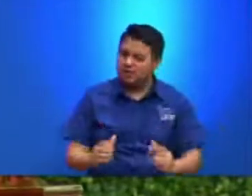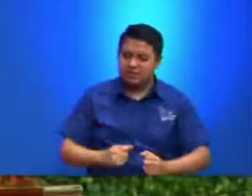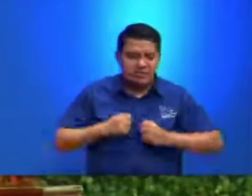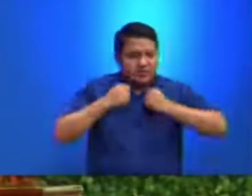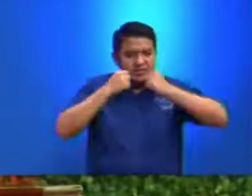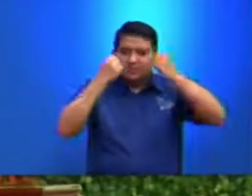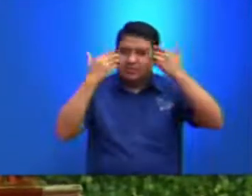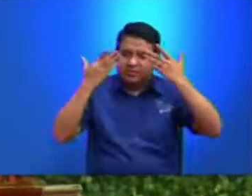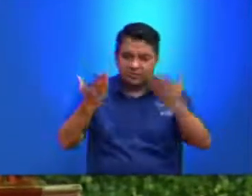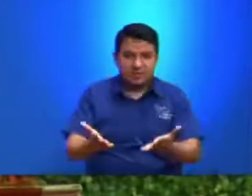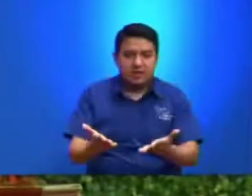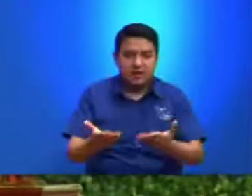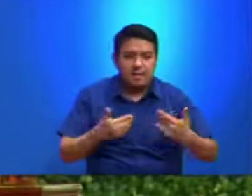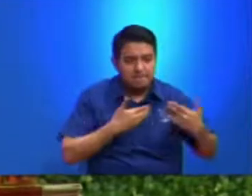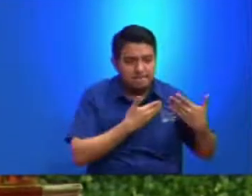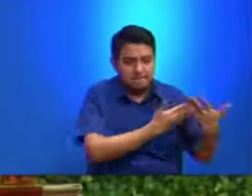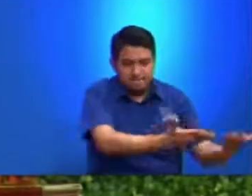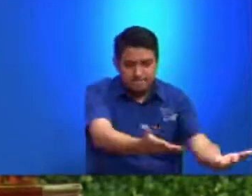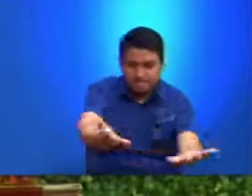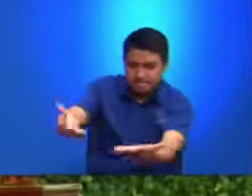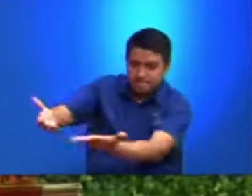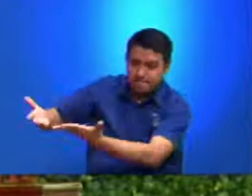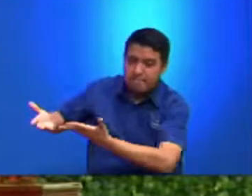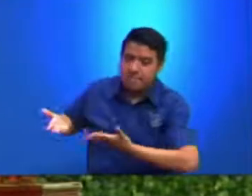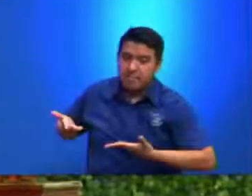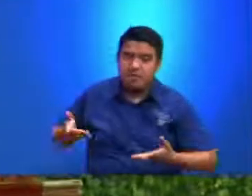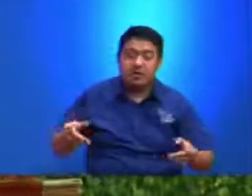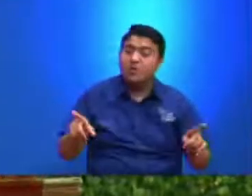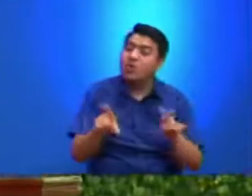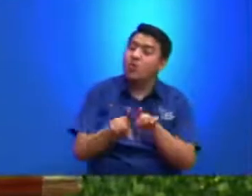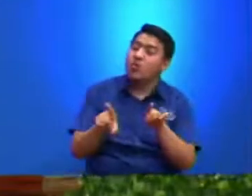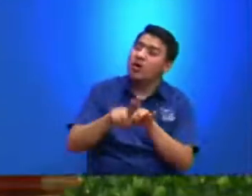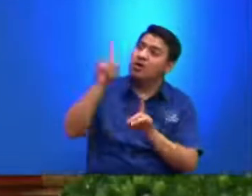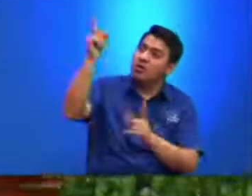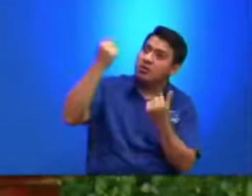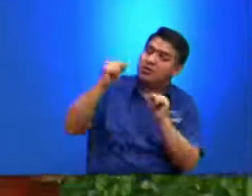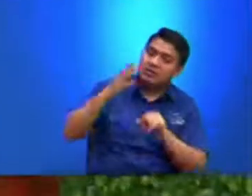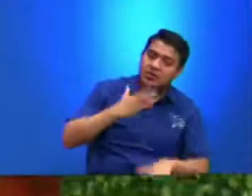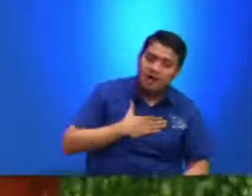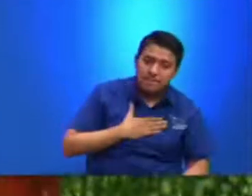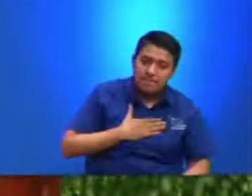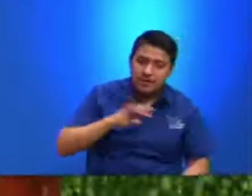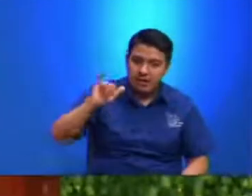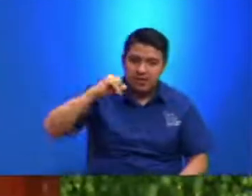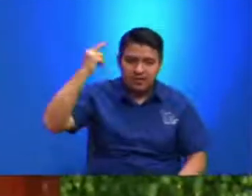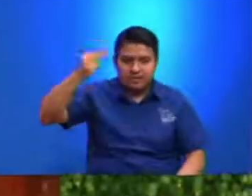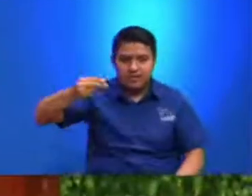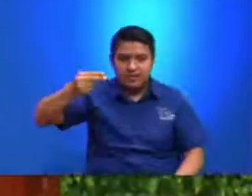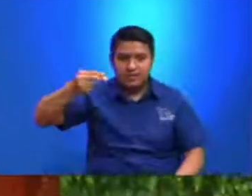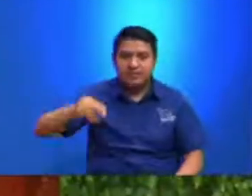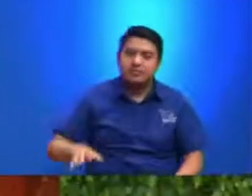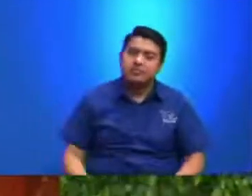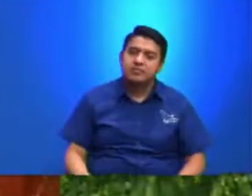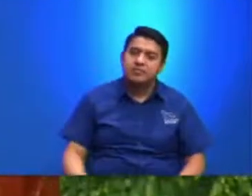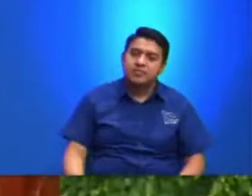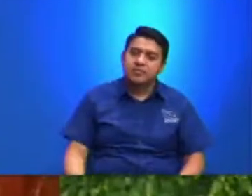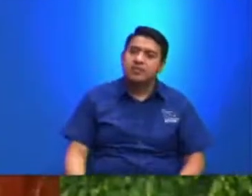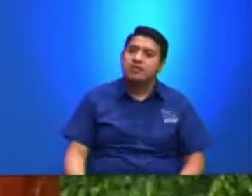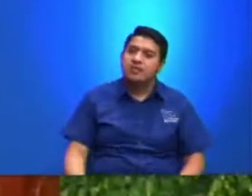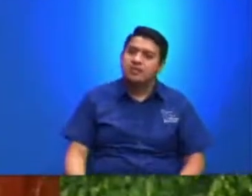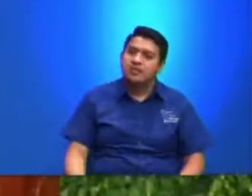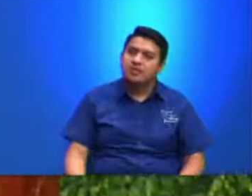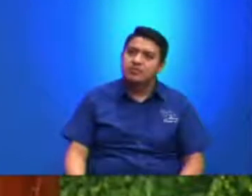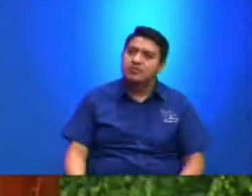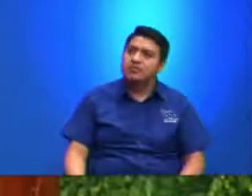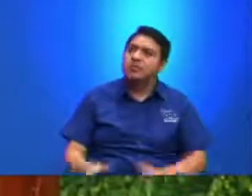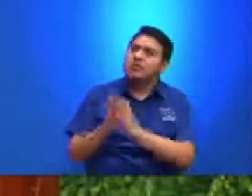pueblo, Señor. Oh, sí, Señor. Como lo hiciste conmigo, Jehová bendito. Glorifica. Como lo hiciste